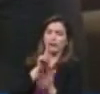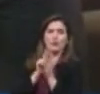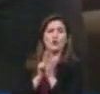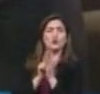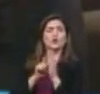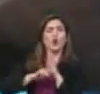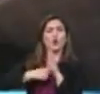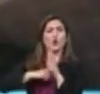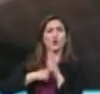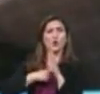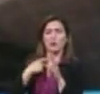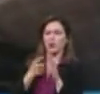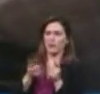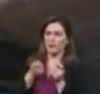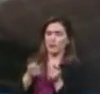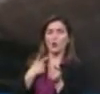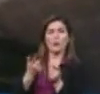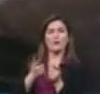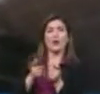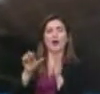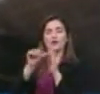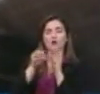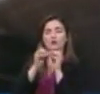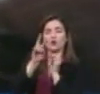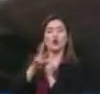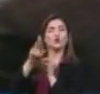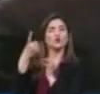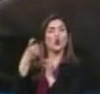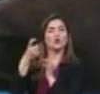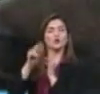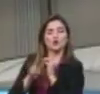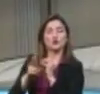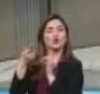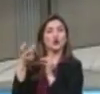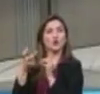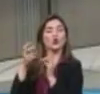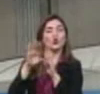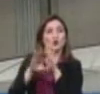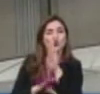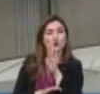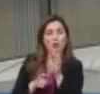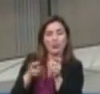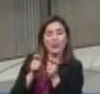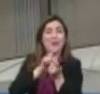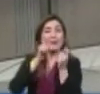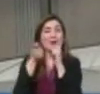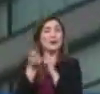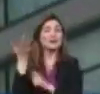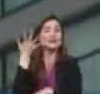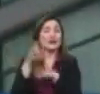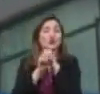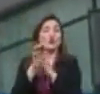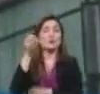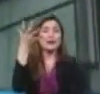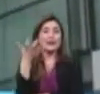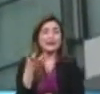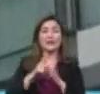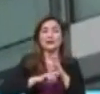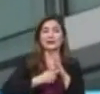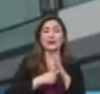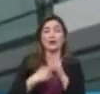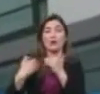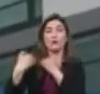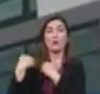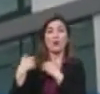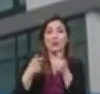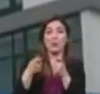por el organismo de control sobre las enmiendas a los artículos 211 y 212 de la Constitución, que en 2015 quitaron a la Contraloría la